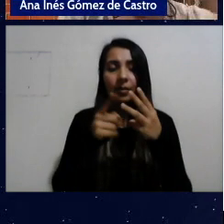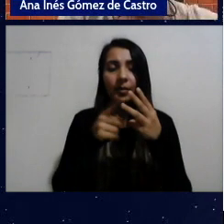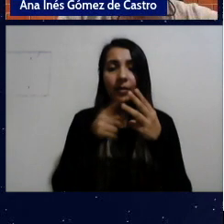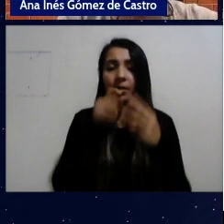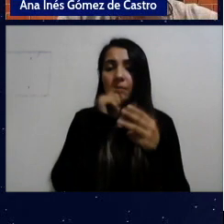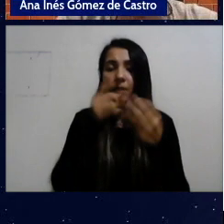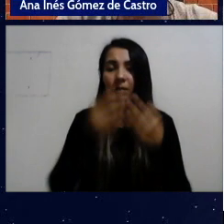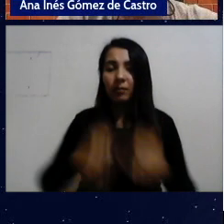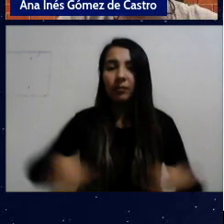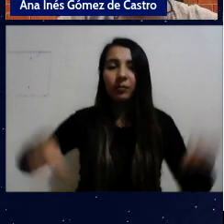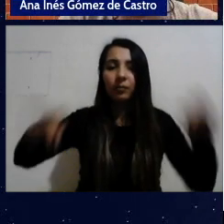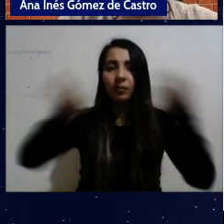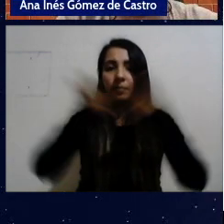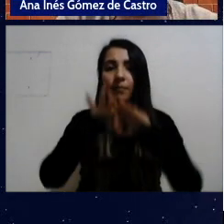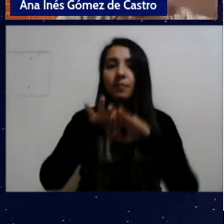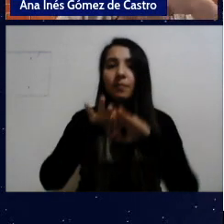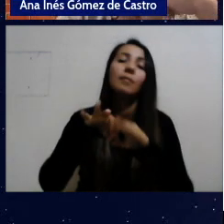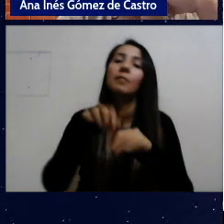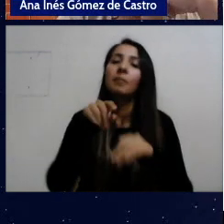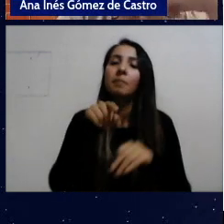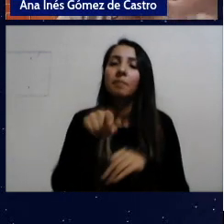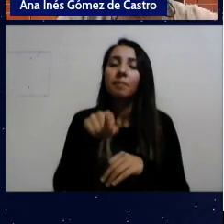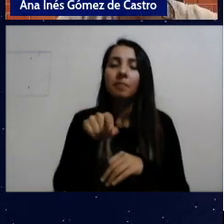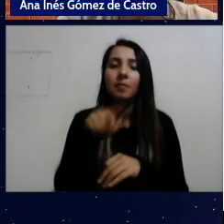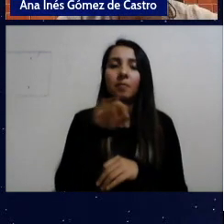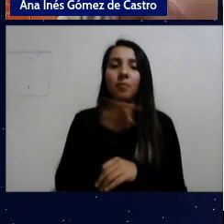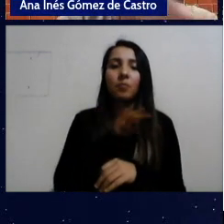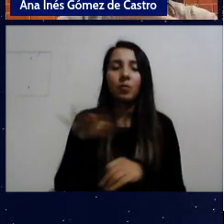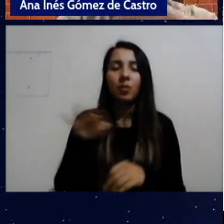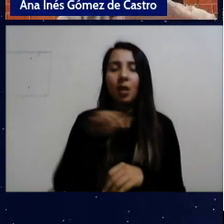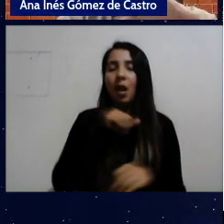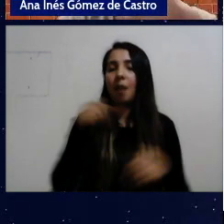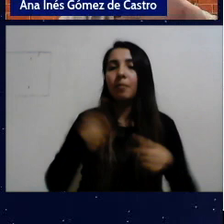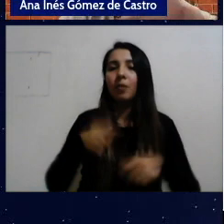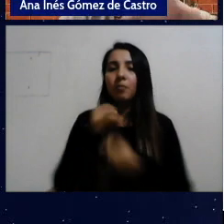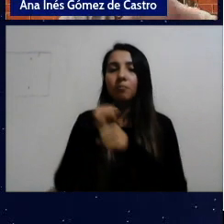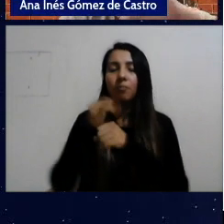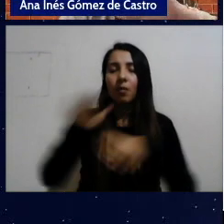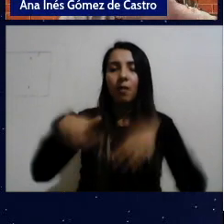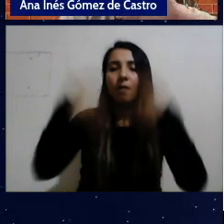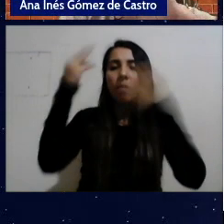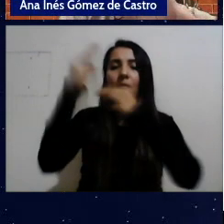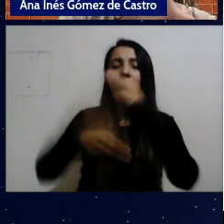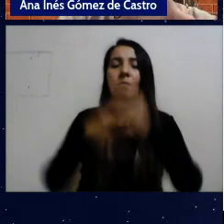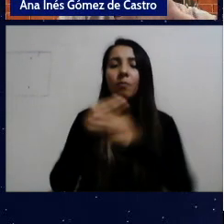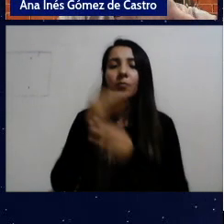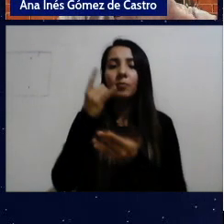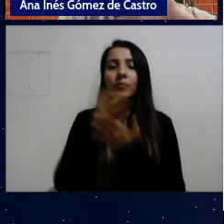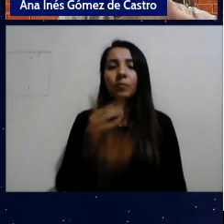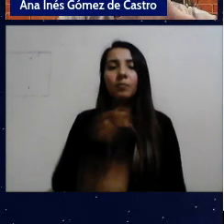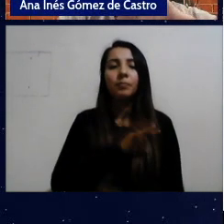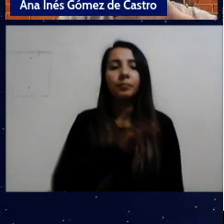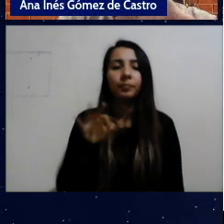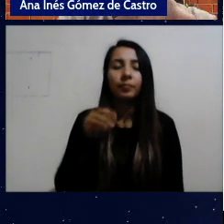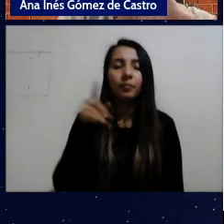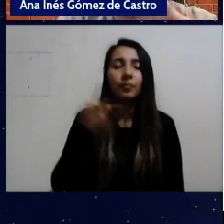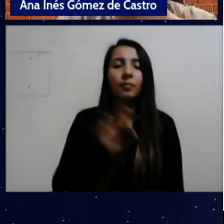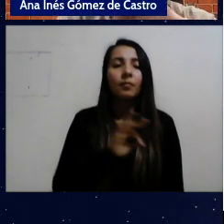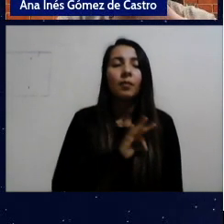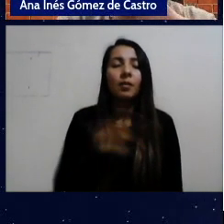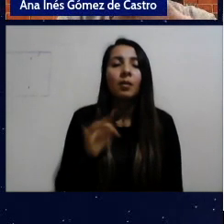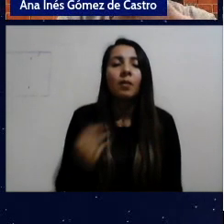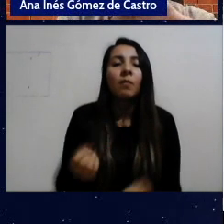Y el tercer aspecto, que también es fundamental y que solamente lo pueden hacer los astrónomos, es ver cuándo